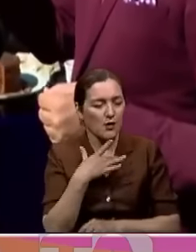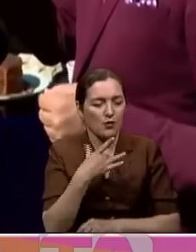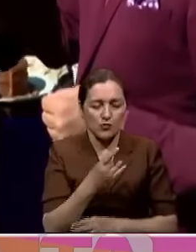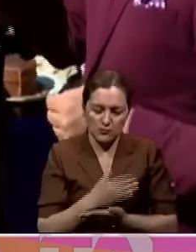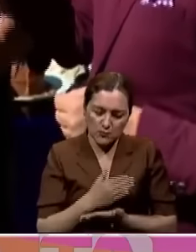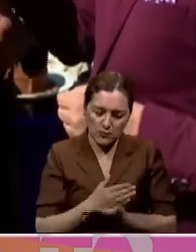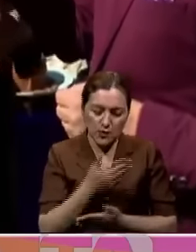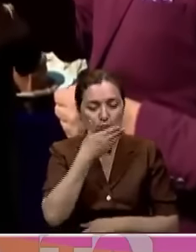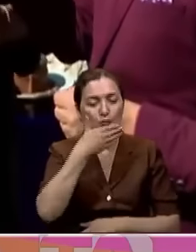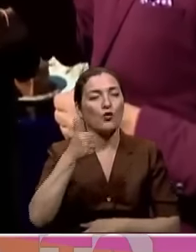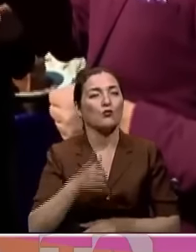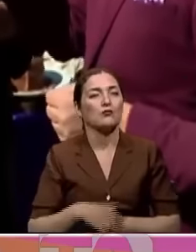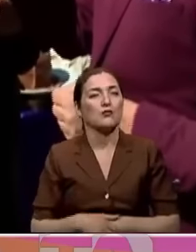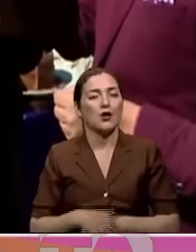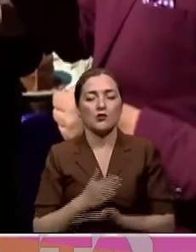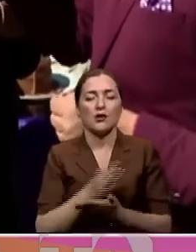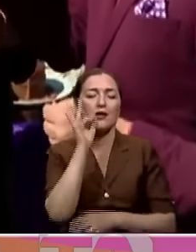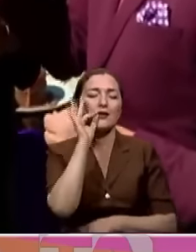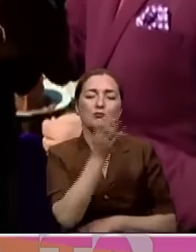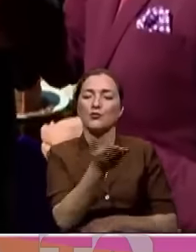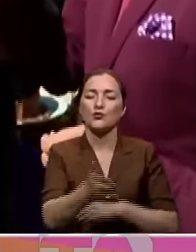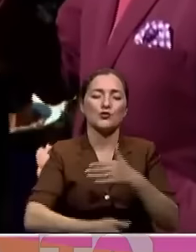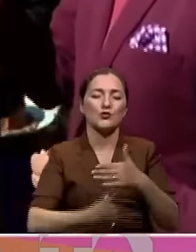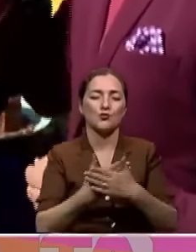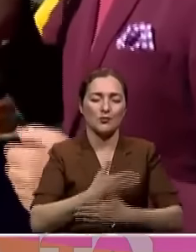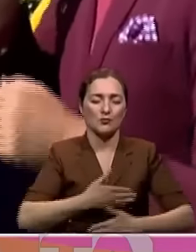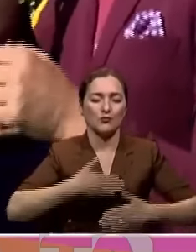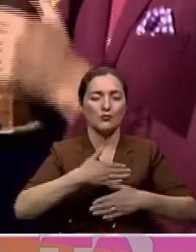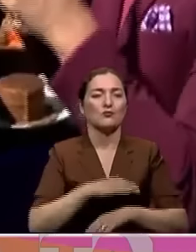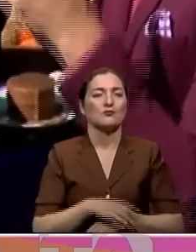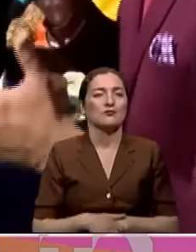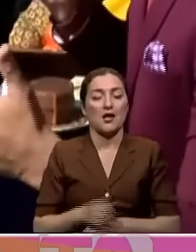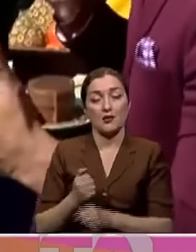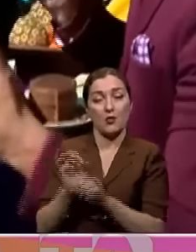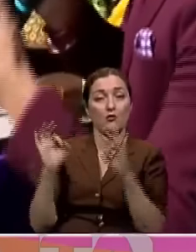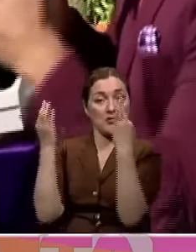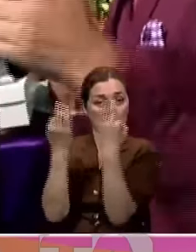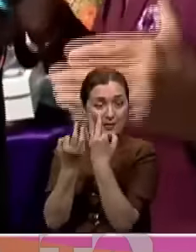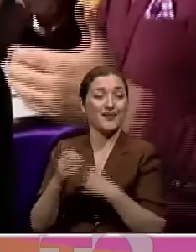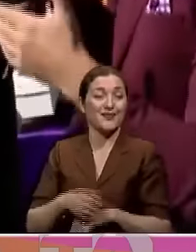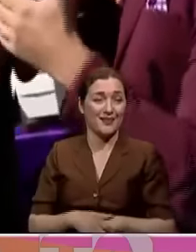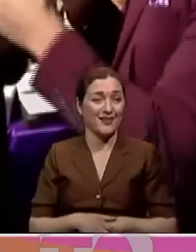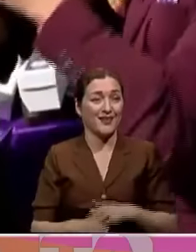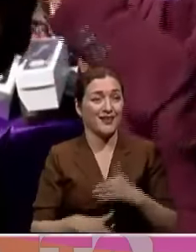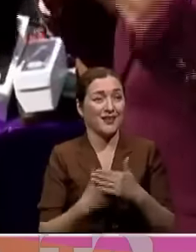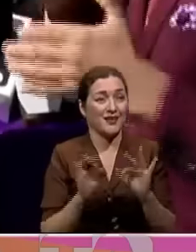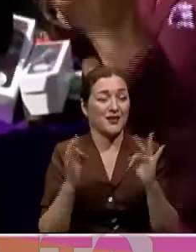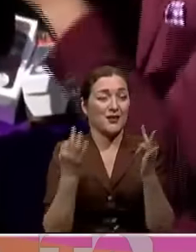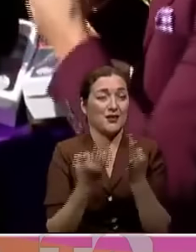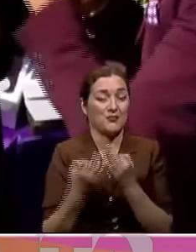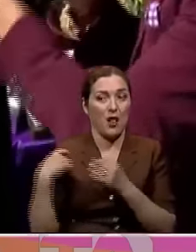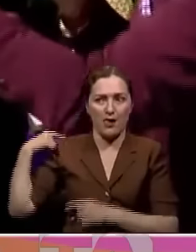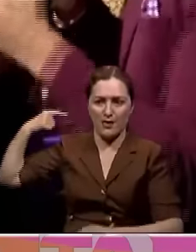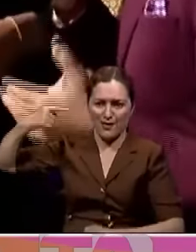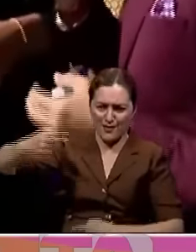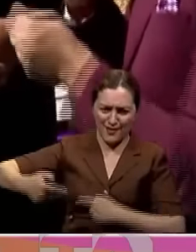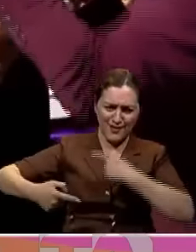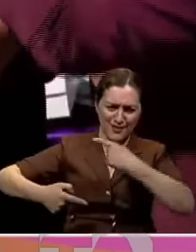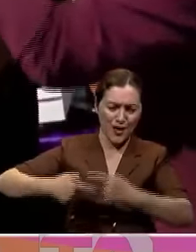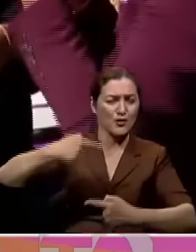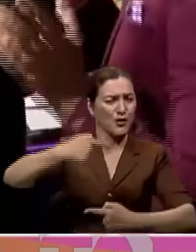que hacemos nosotros es eso, cocinar rico para que ustedes vengan y lo disfruten. Esto es trabajo en familia, ¿no? La familia de generación en generación se